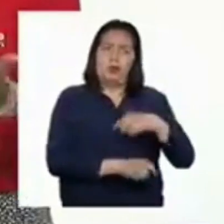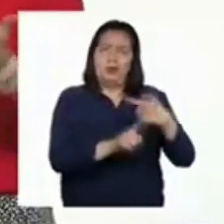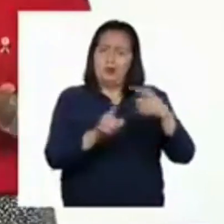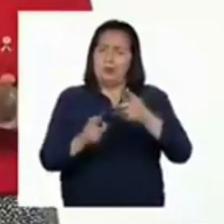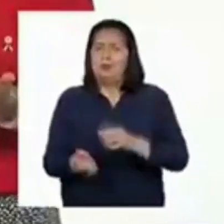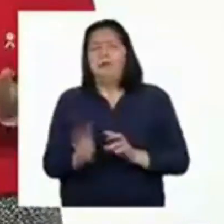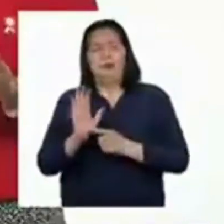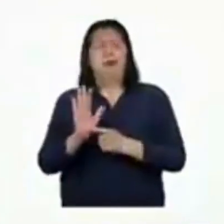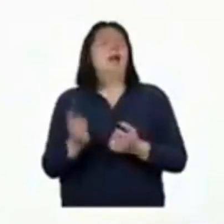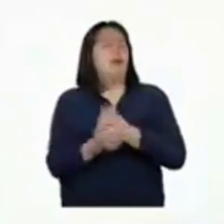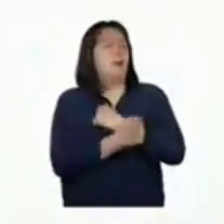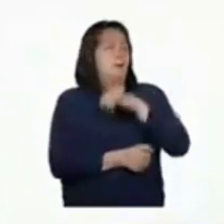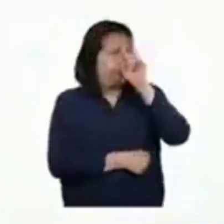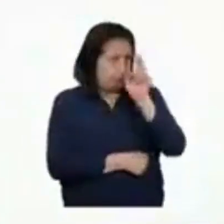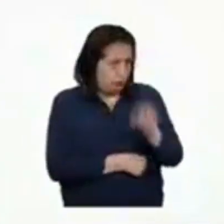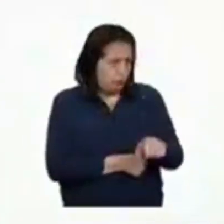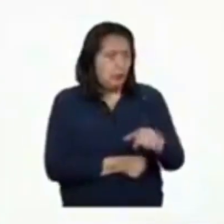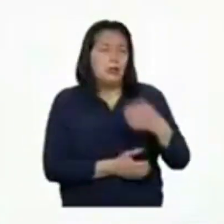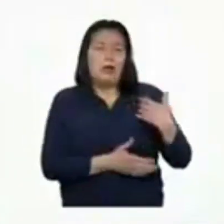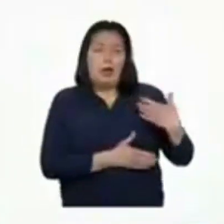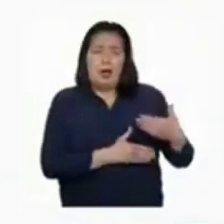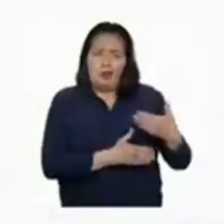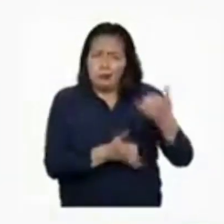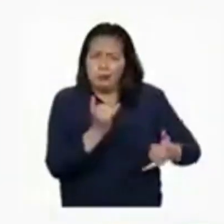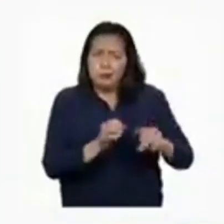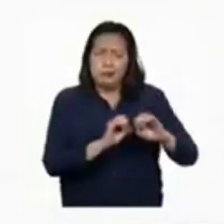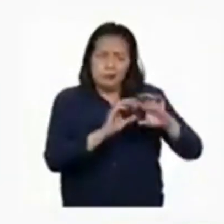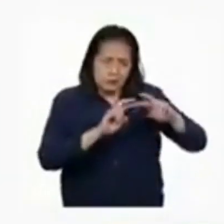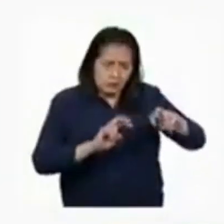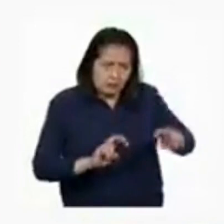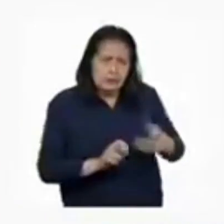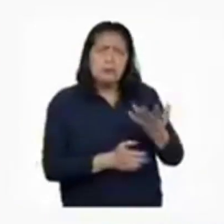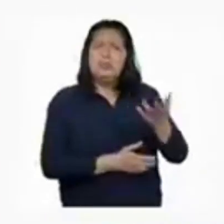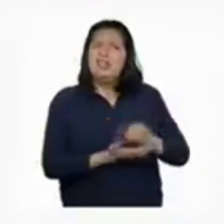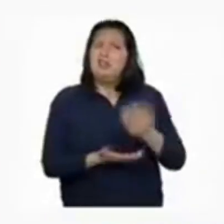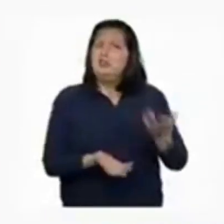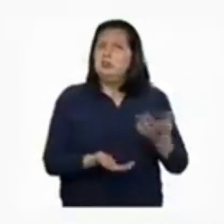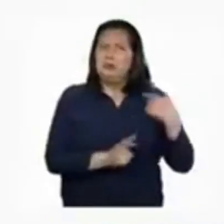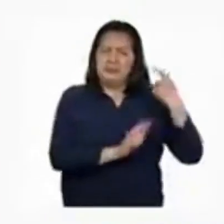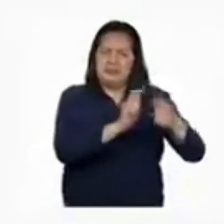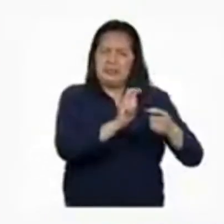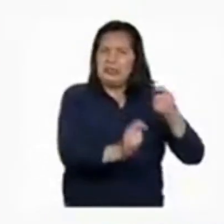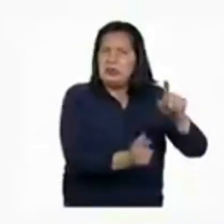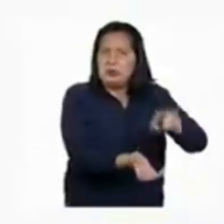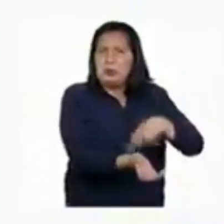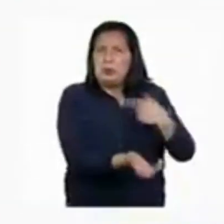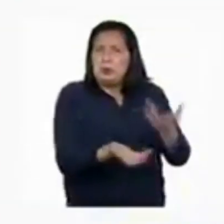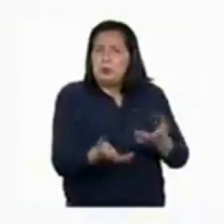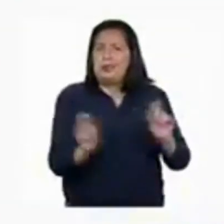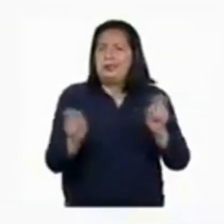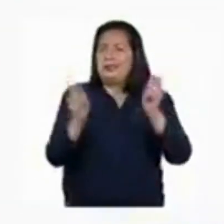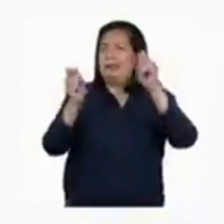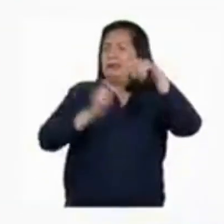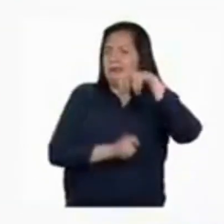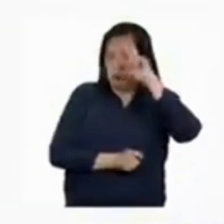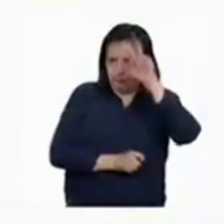demostrar el amor a nuestro Perú. Estos últimos días hemos investigado específicamente sobre las tradiciones y costumbres con respecto a la